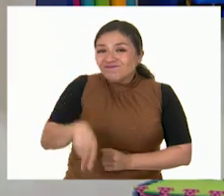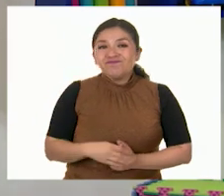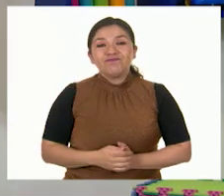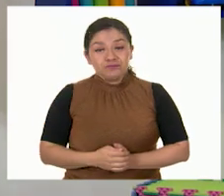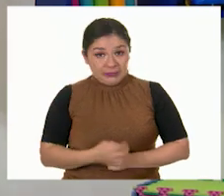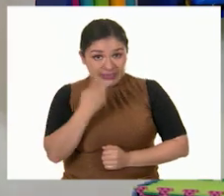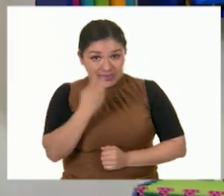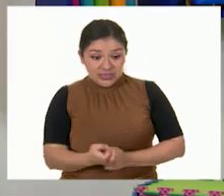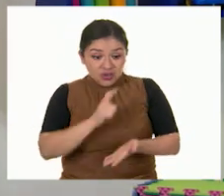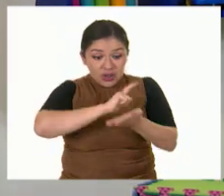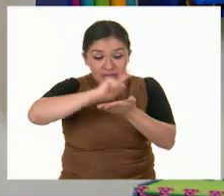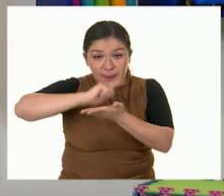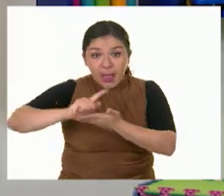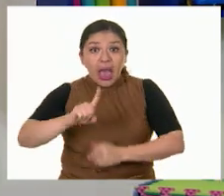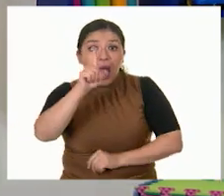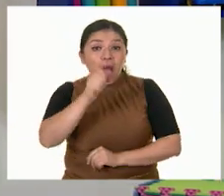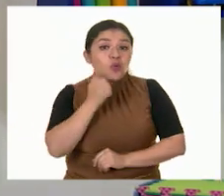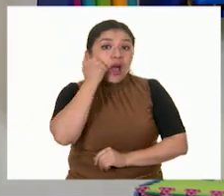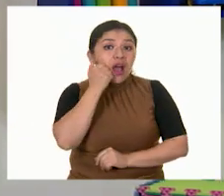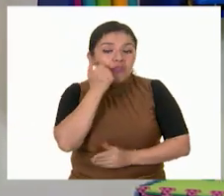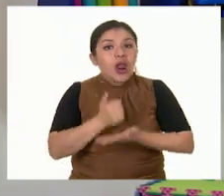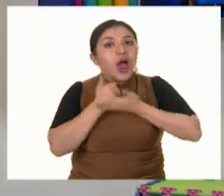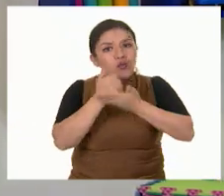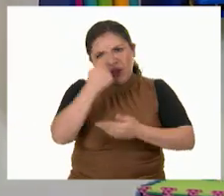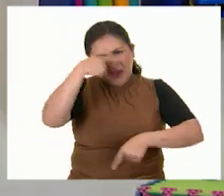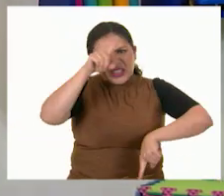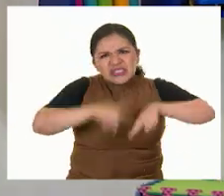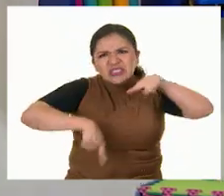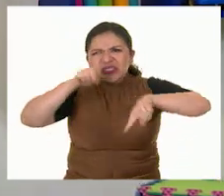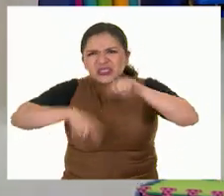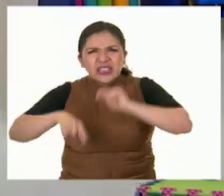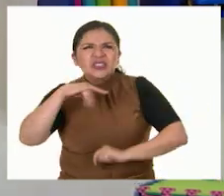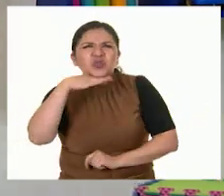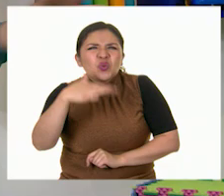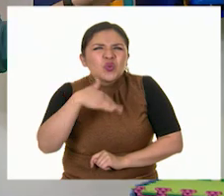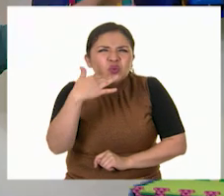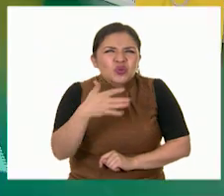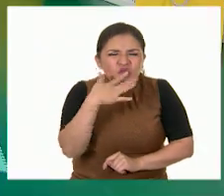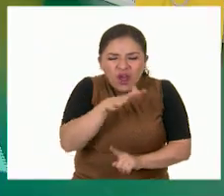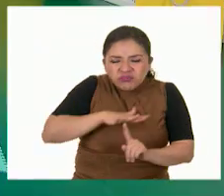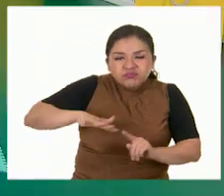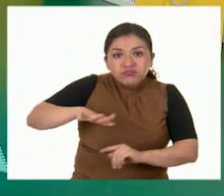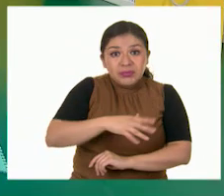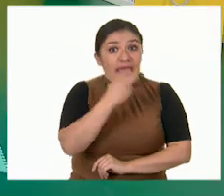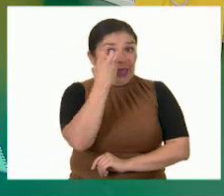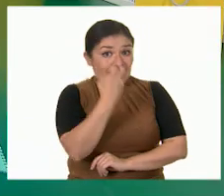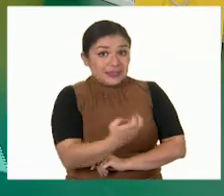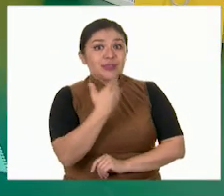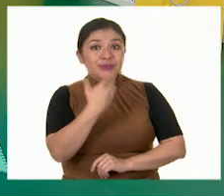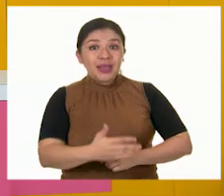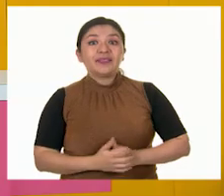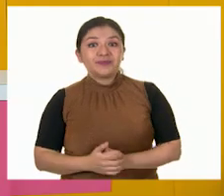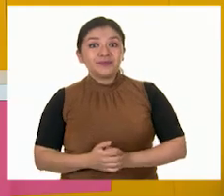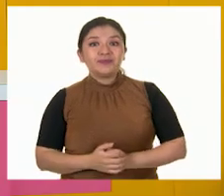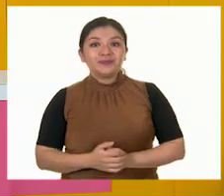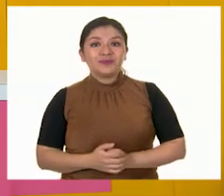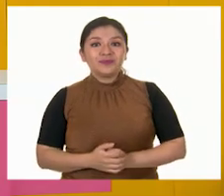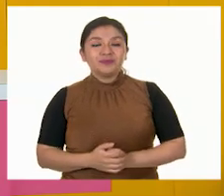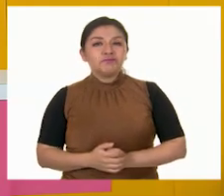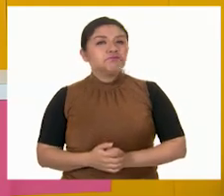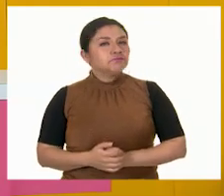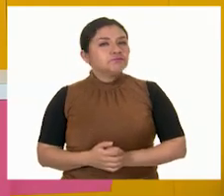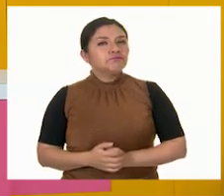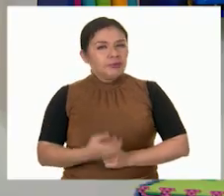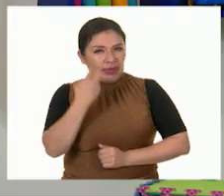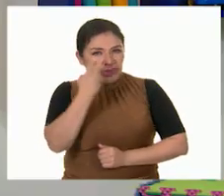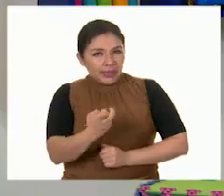la limpieza con agua y jabón elimina gérmenes y suciedad de las superficies. Así es. Muy bien. Y